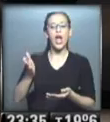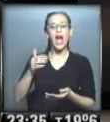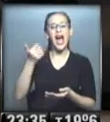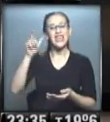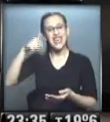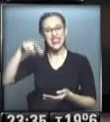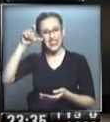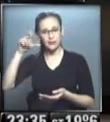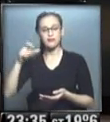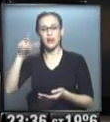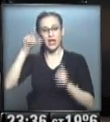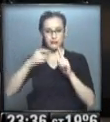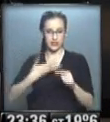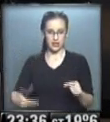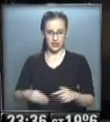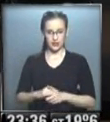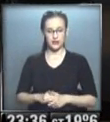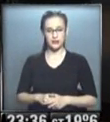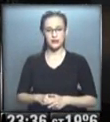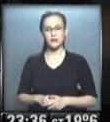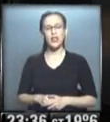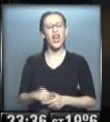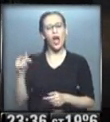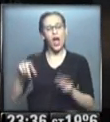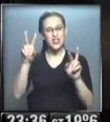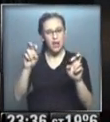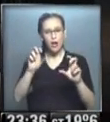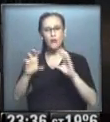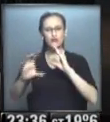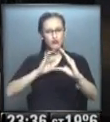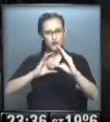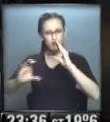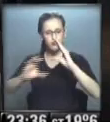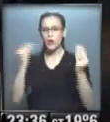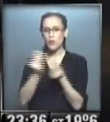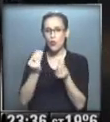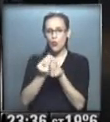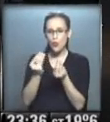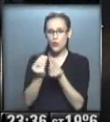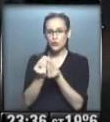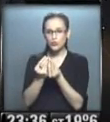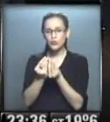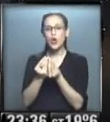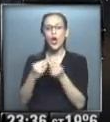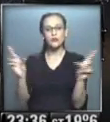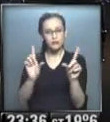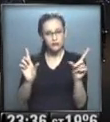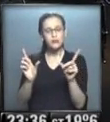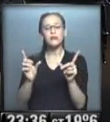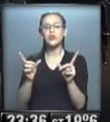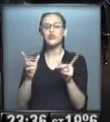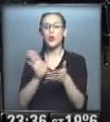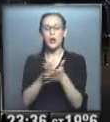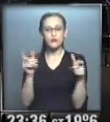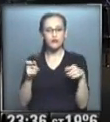programa, pero hoy, ¿cómo está el tema de los medios en Chile? Un tema que mencionaba Telma con respecto a la concentración de medios, que